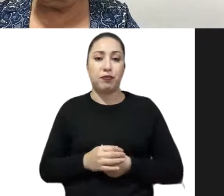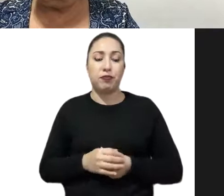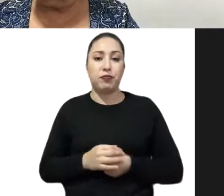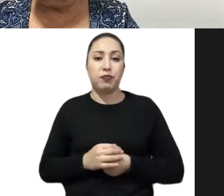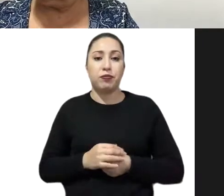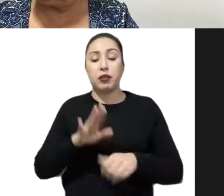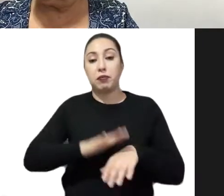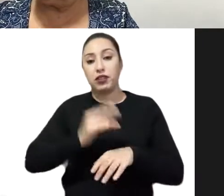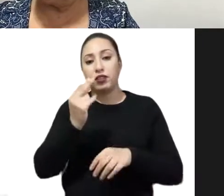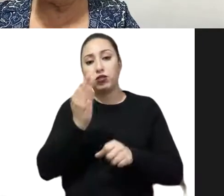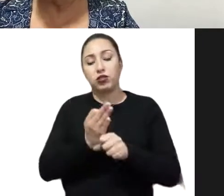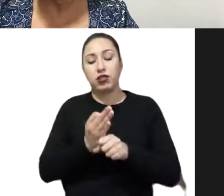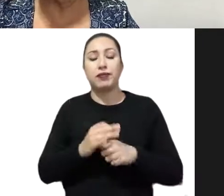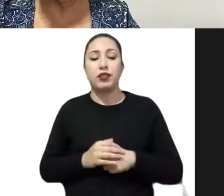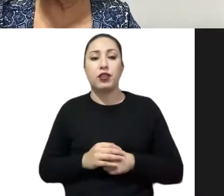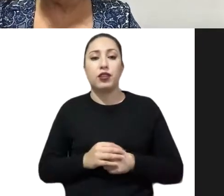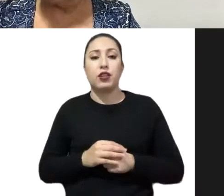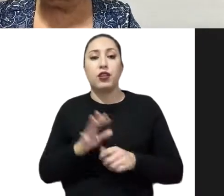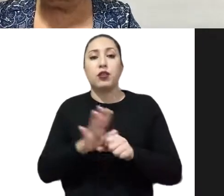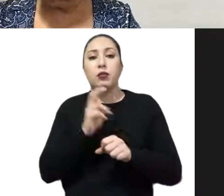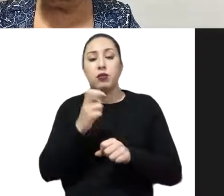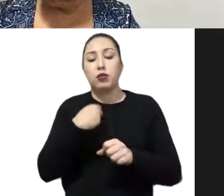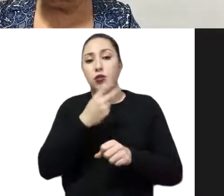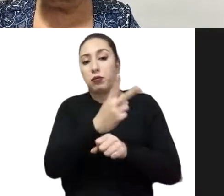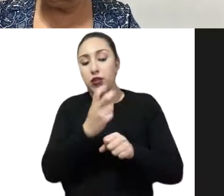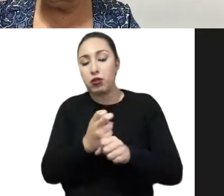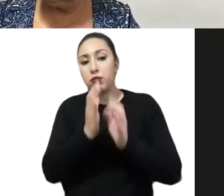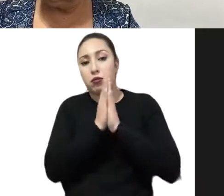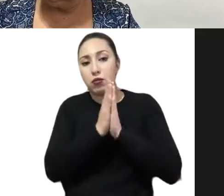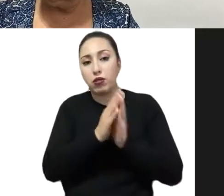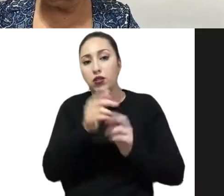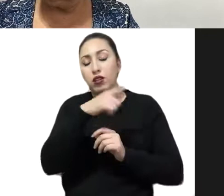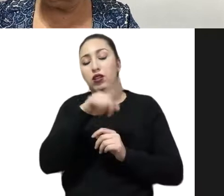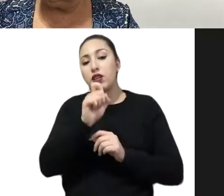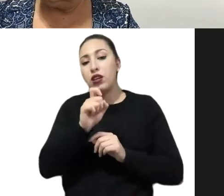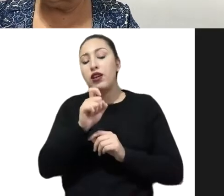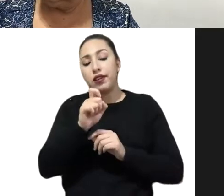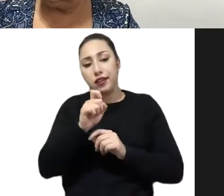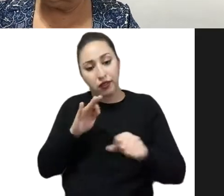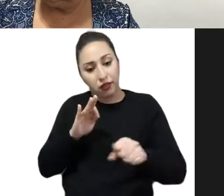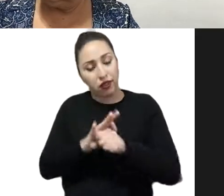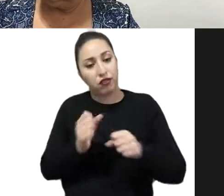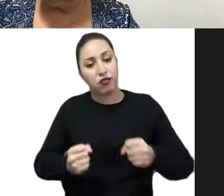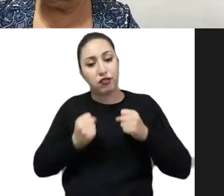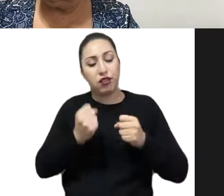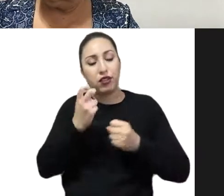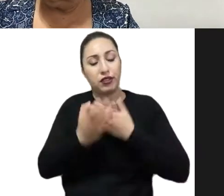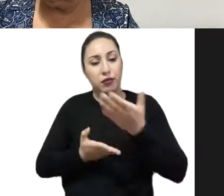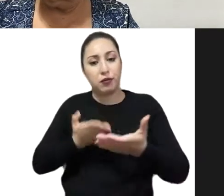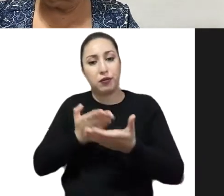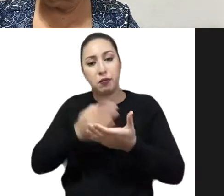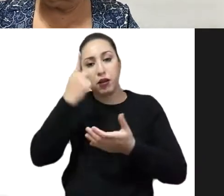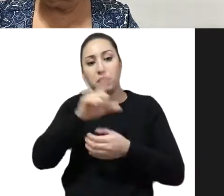estos momentos. Entonces, mi propuesta de invitación es simplemente a que sumemos esfuerzos para defender esta posibilidad en el